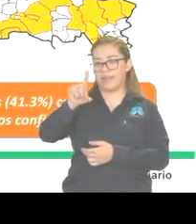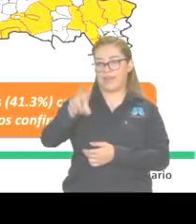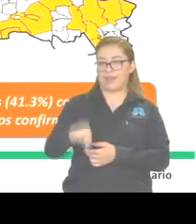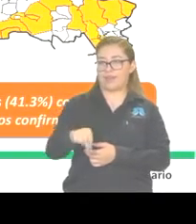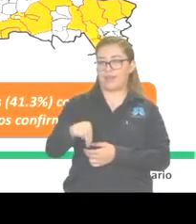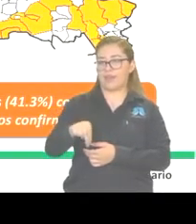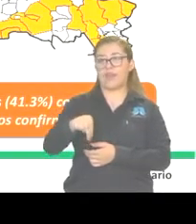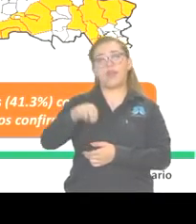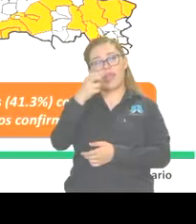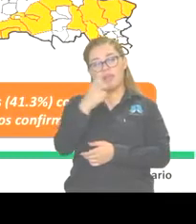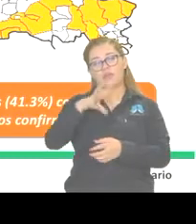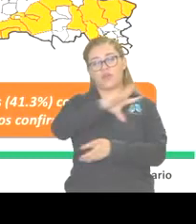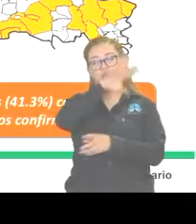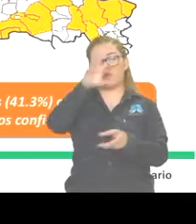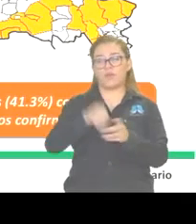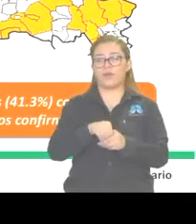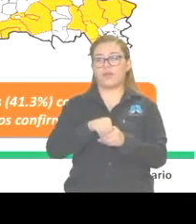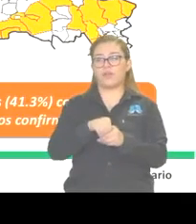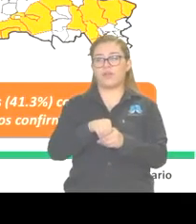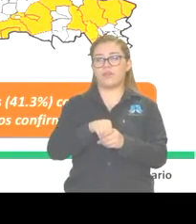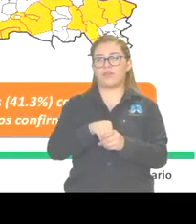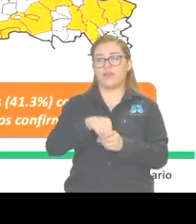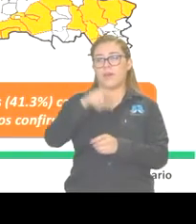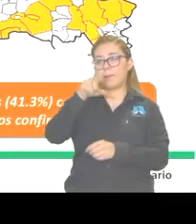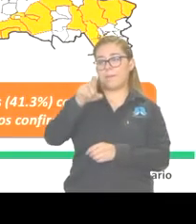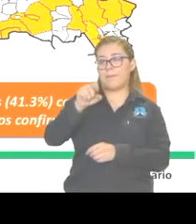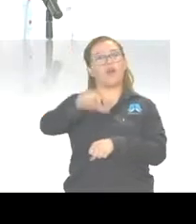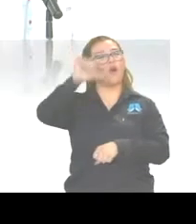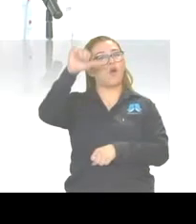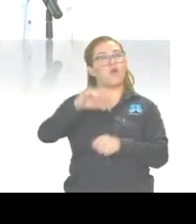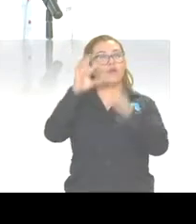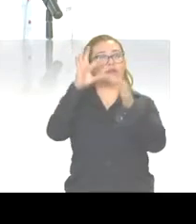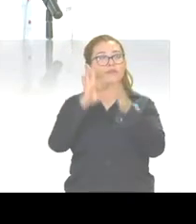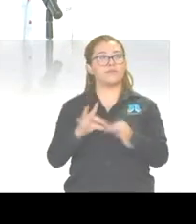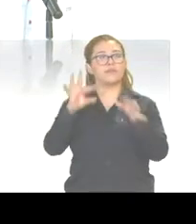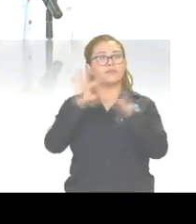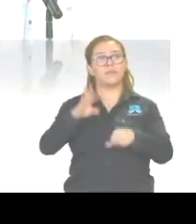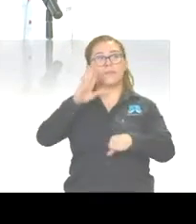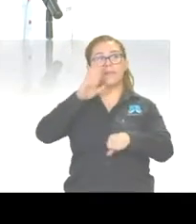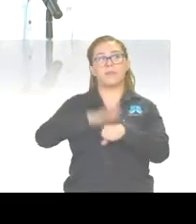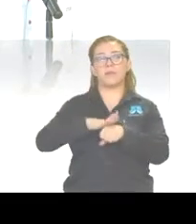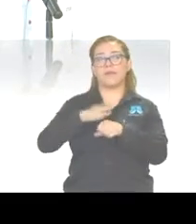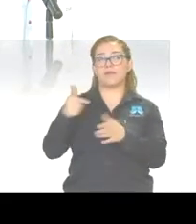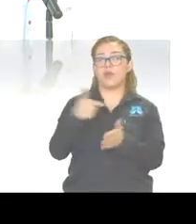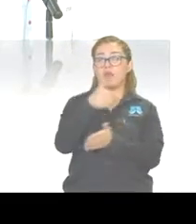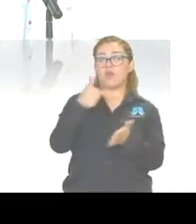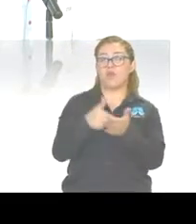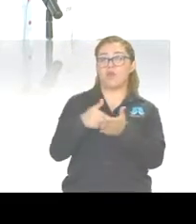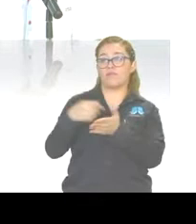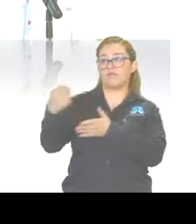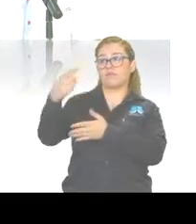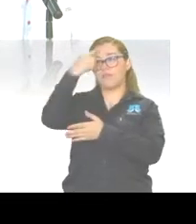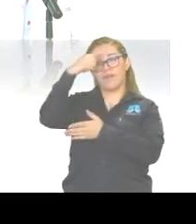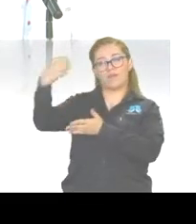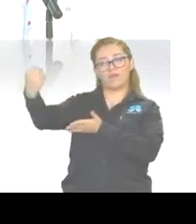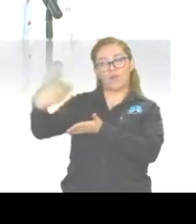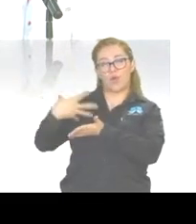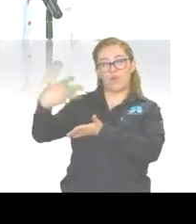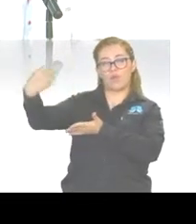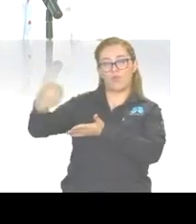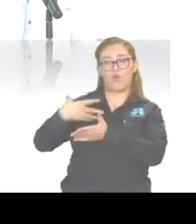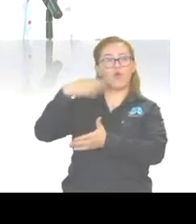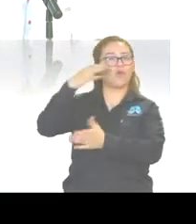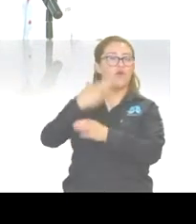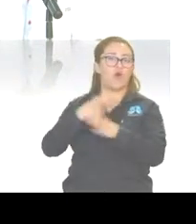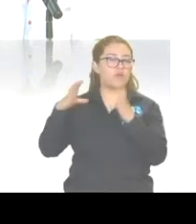20 casos que se están dando a conocer el día de hoy, lo que corresponde al Centro Estatal de Recepción de Apoyos con